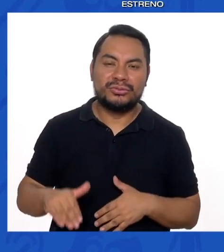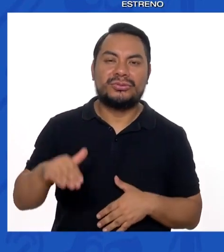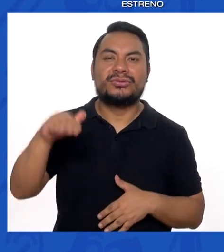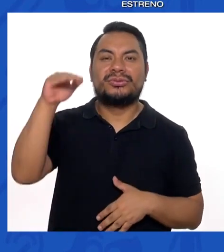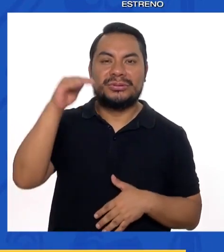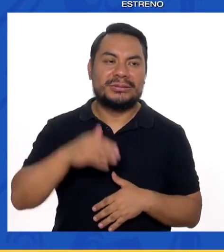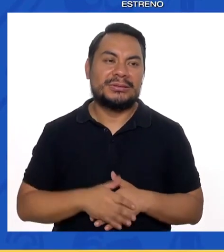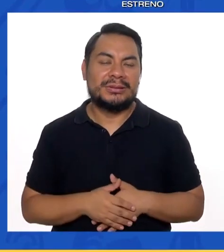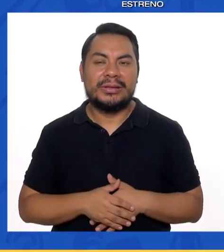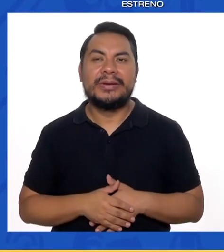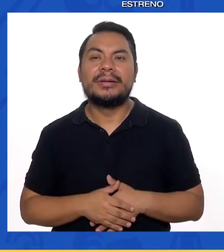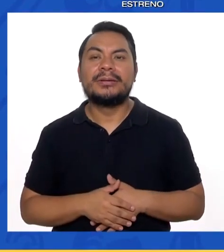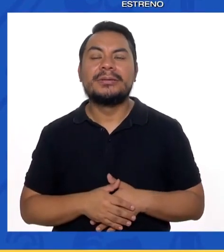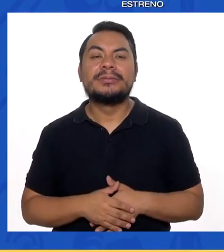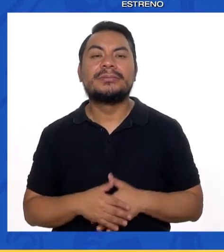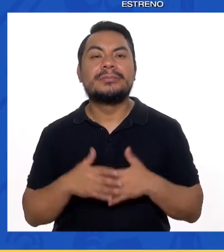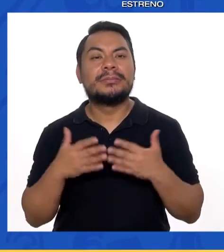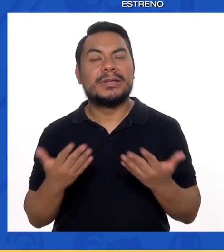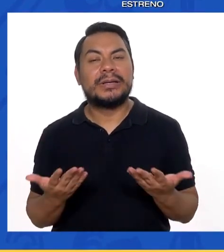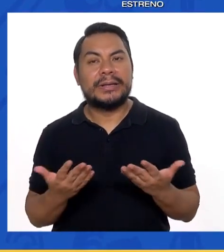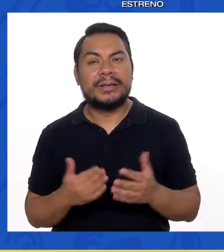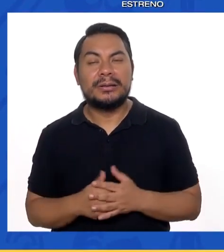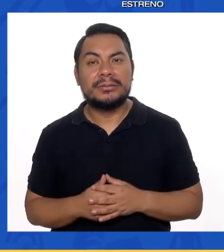peque, pero